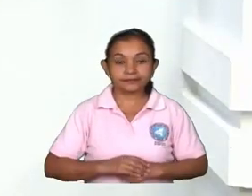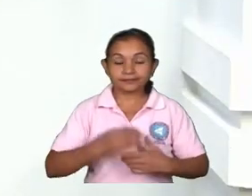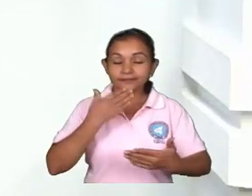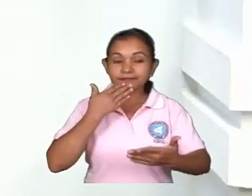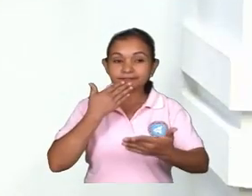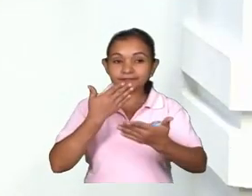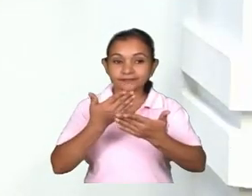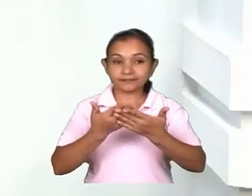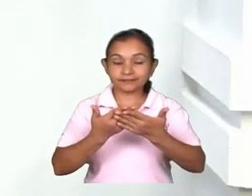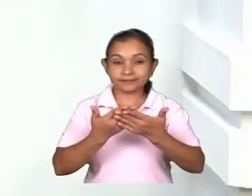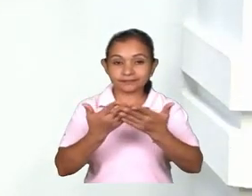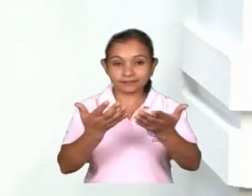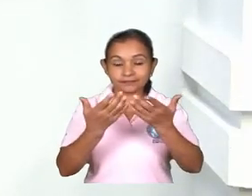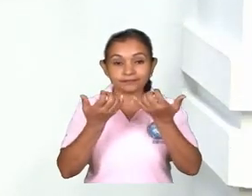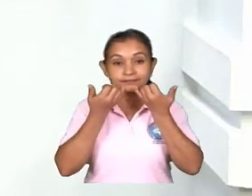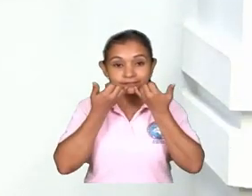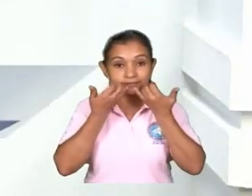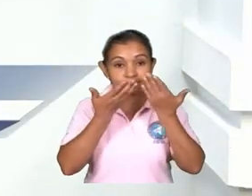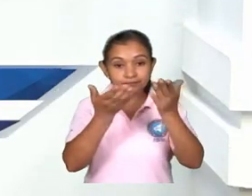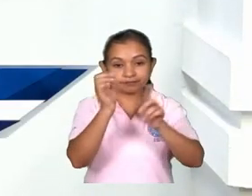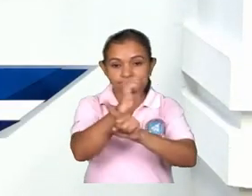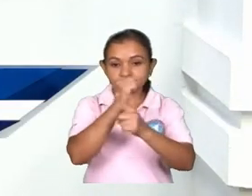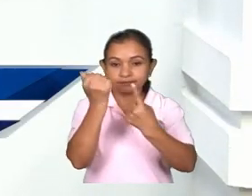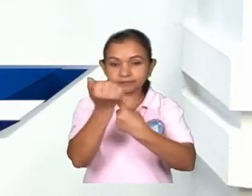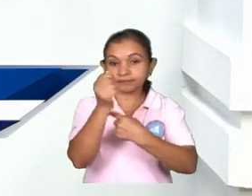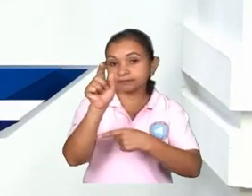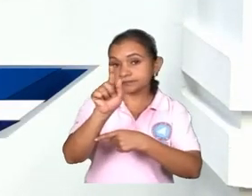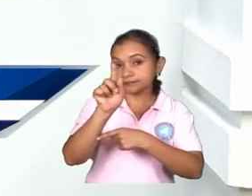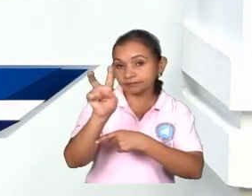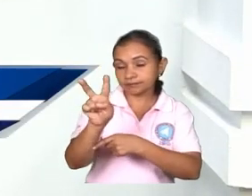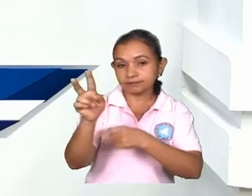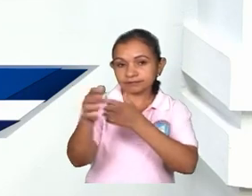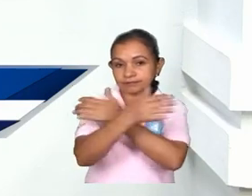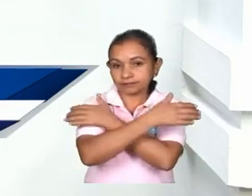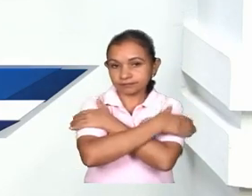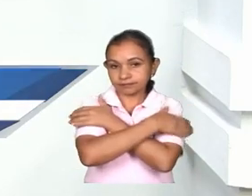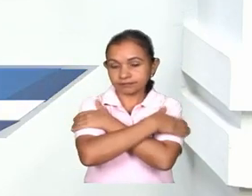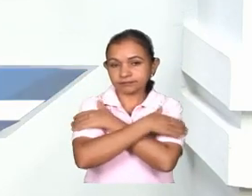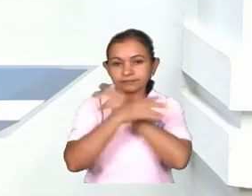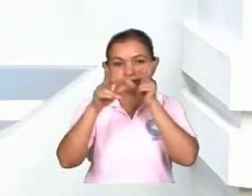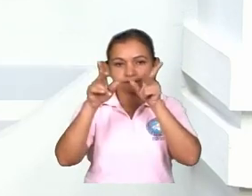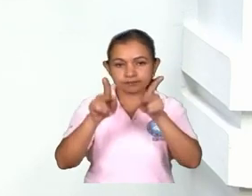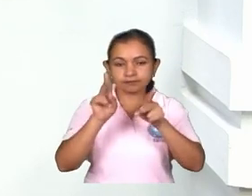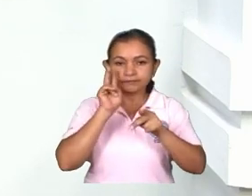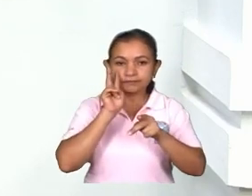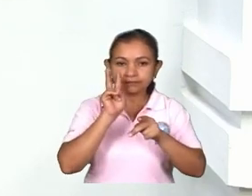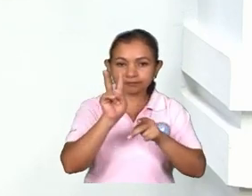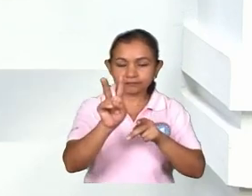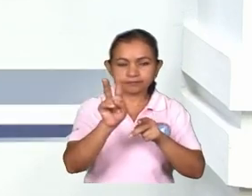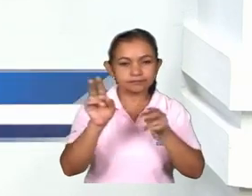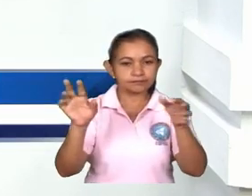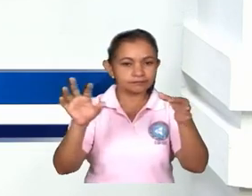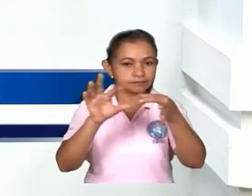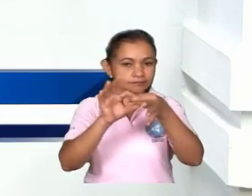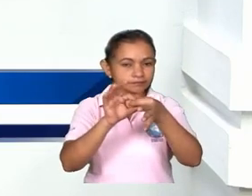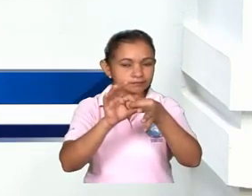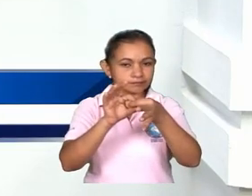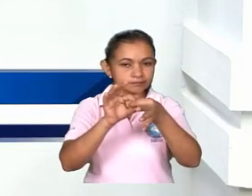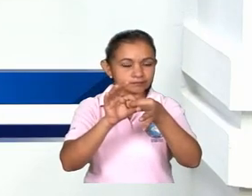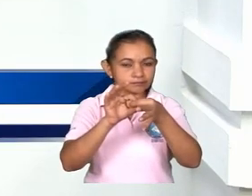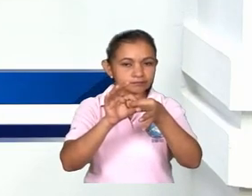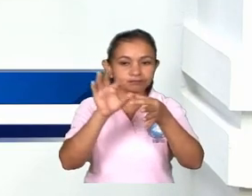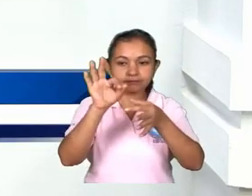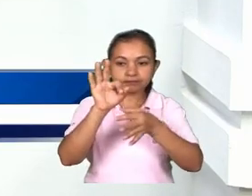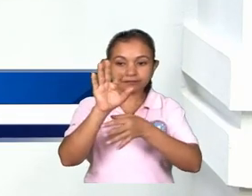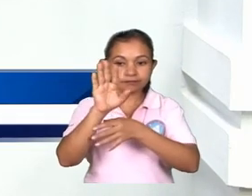Gracias por preferir informarse a través de Noticias Asamblea TV. También saludamos a quienes nos acompañan en nuestra transmisión simultánea a través de nuestra red